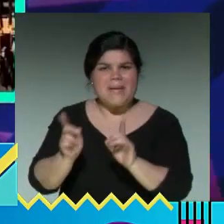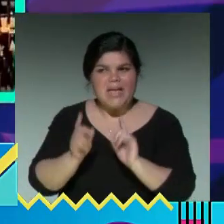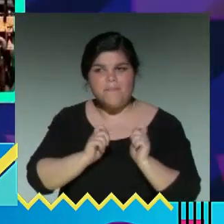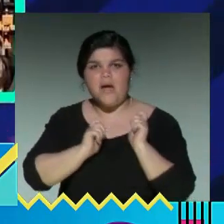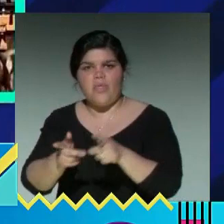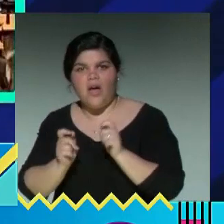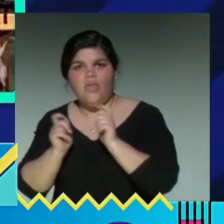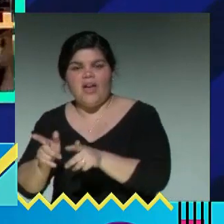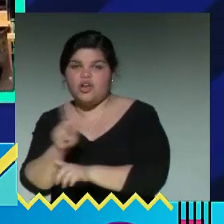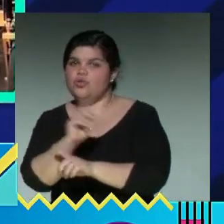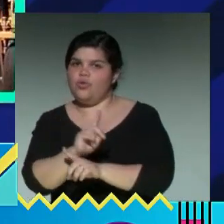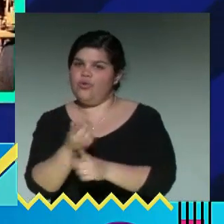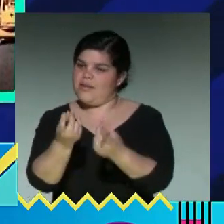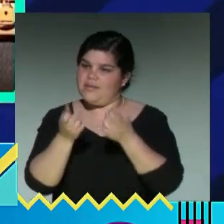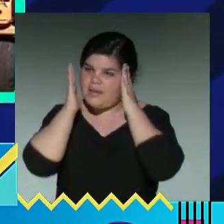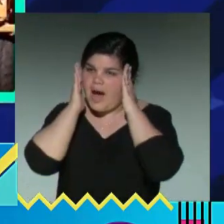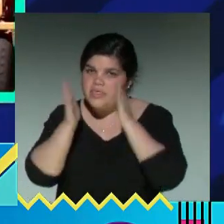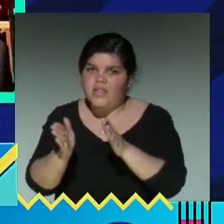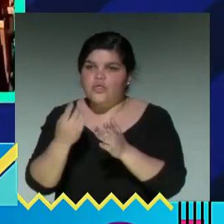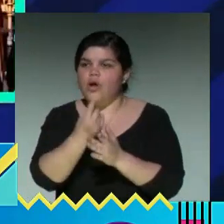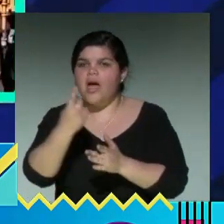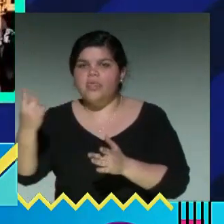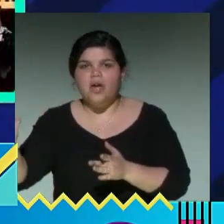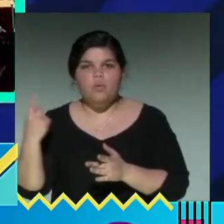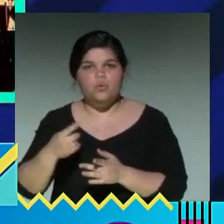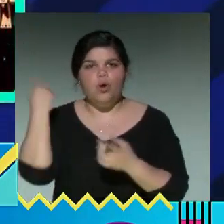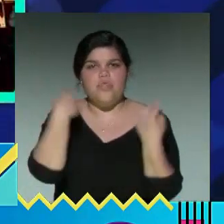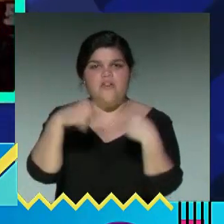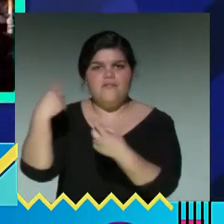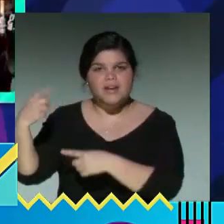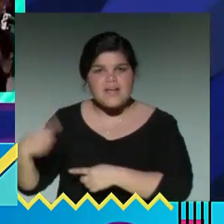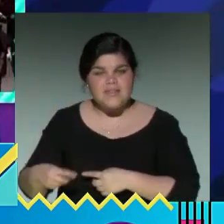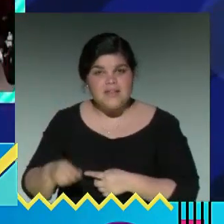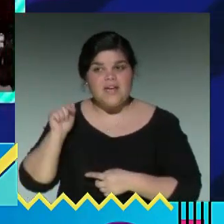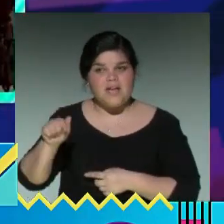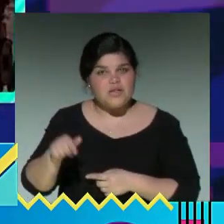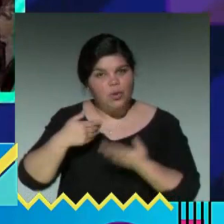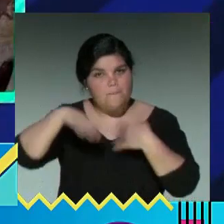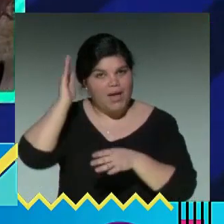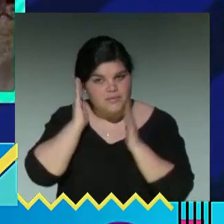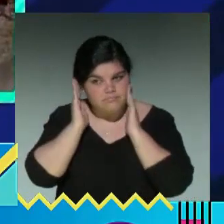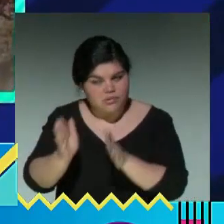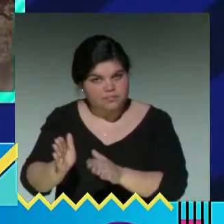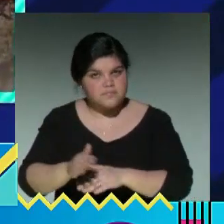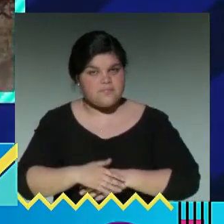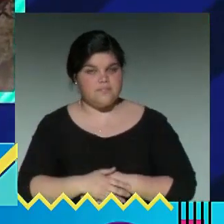esa diversidad de los sujetos a lo que va el Estado. Entonces,